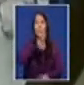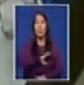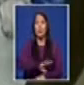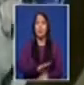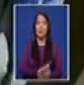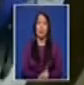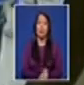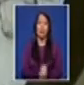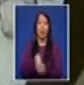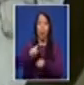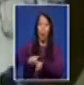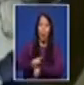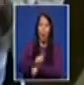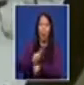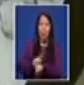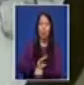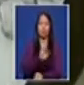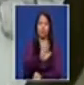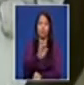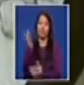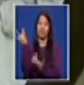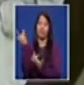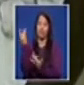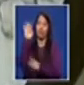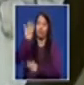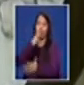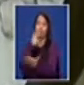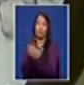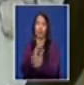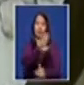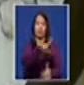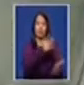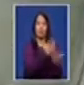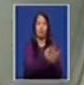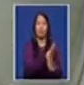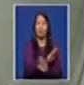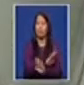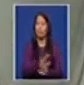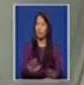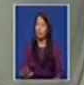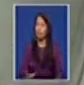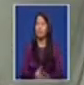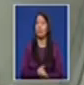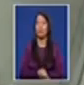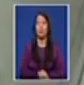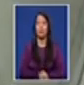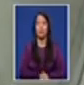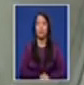sería cuestión de horas para que los delincuentes sean identificados.